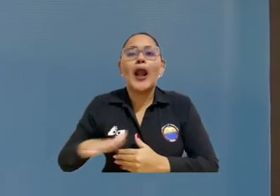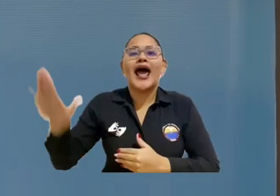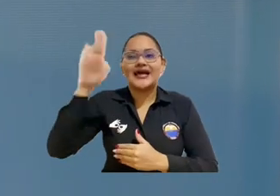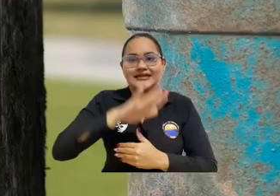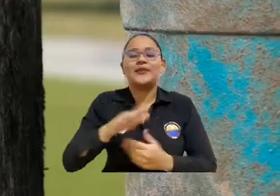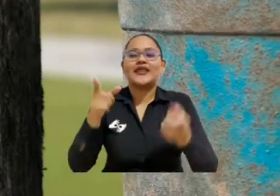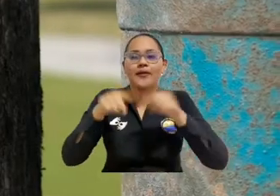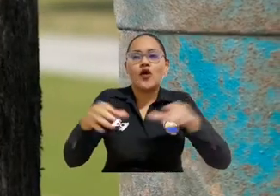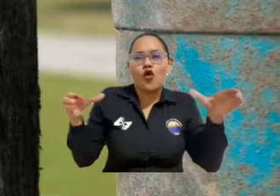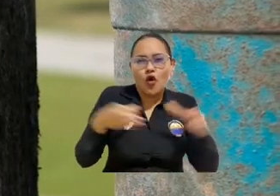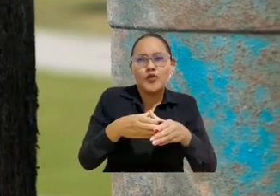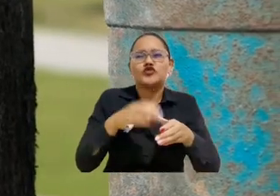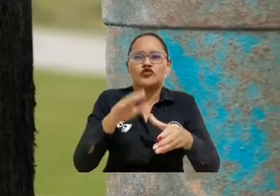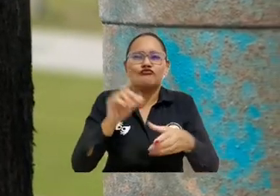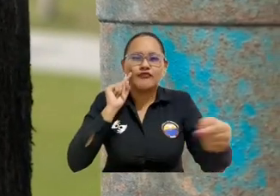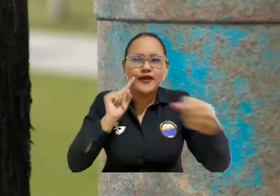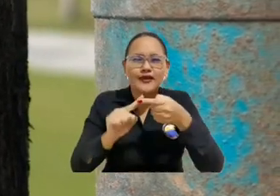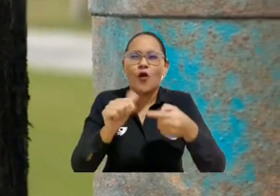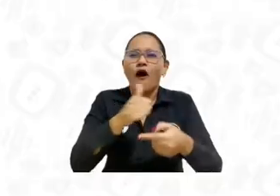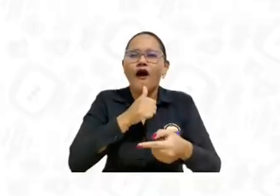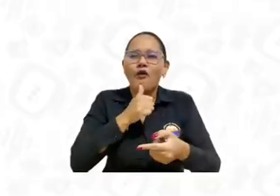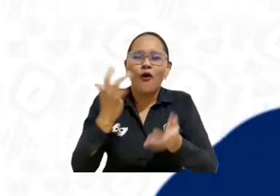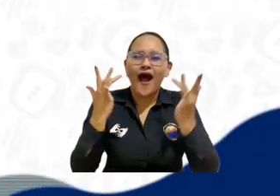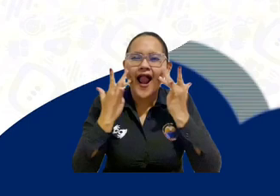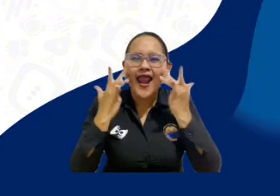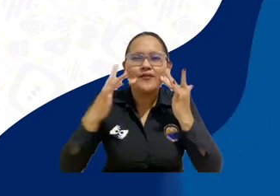regulación de agua potable y saneamiento